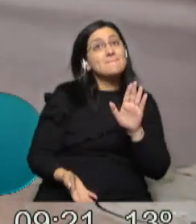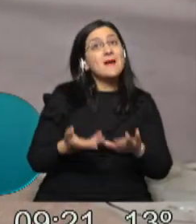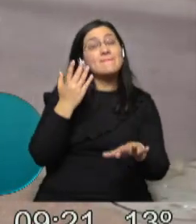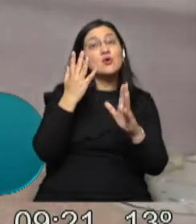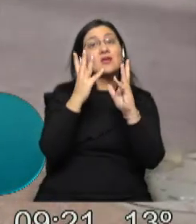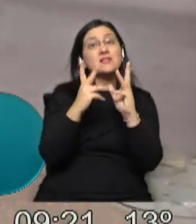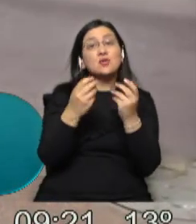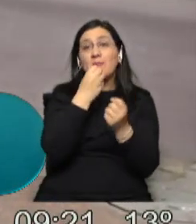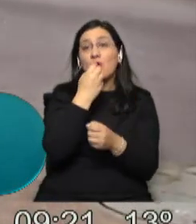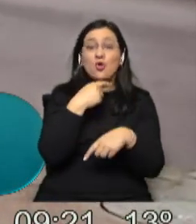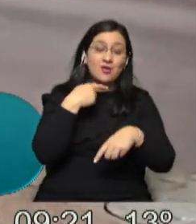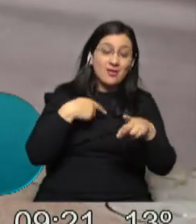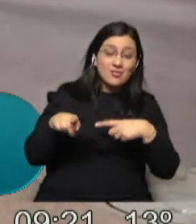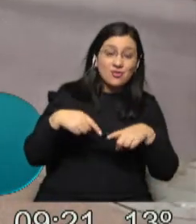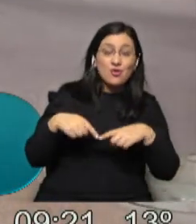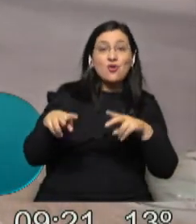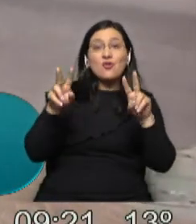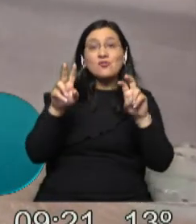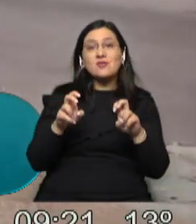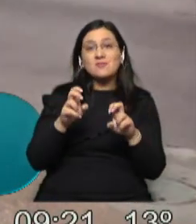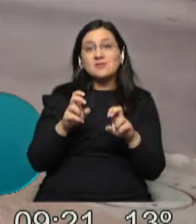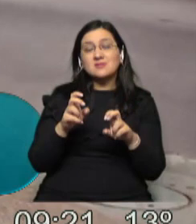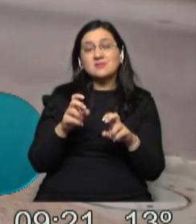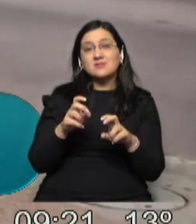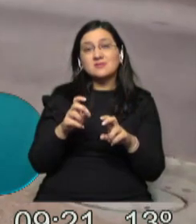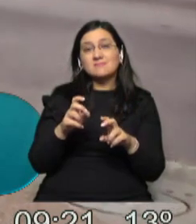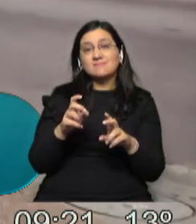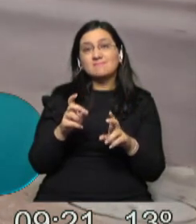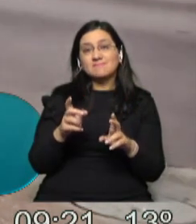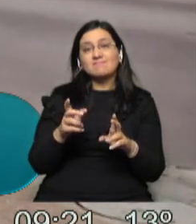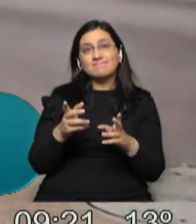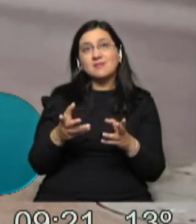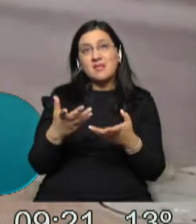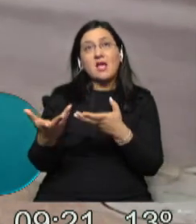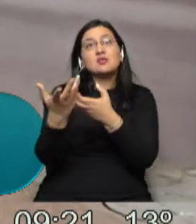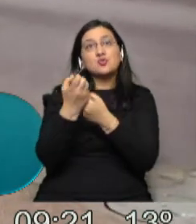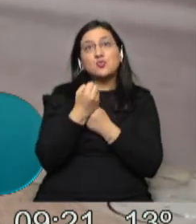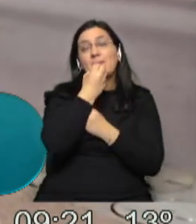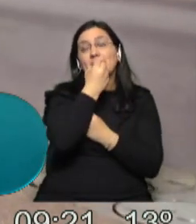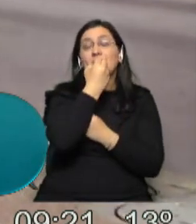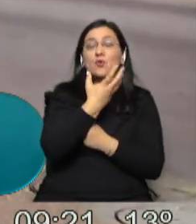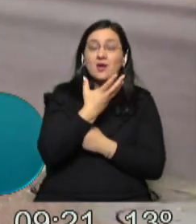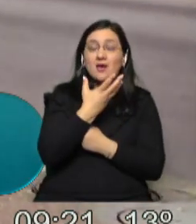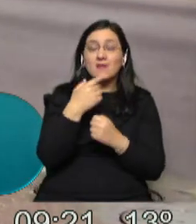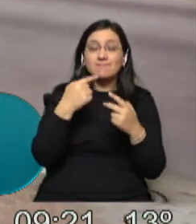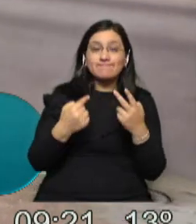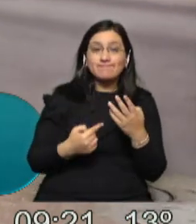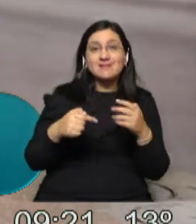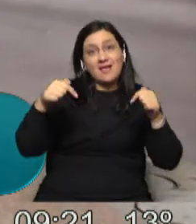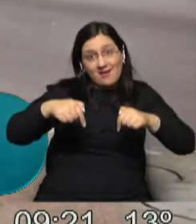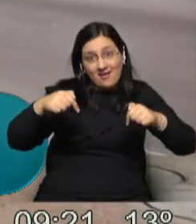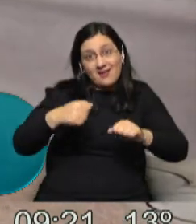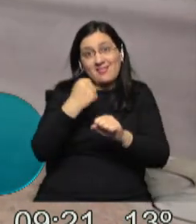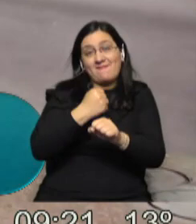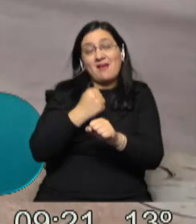mejor gestiono, digamos, temas de índole, que uno, nada, que te ayuda a mejorar, qué sé yo, a crecer, es acá, en